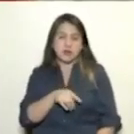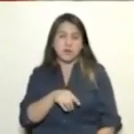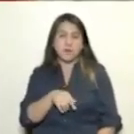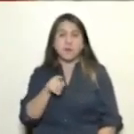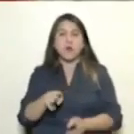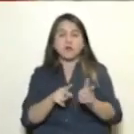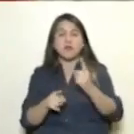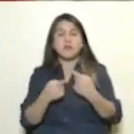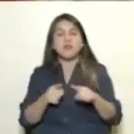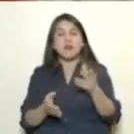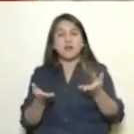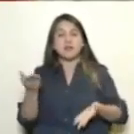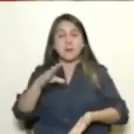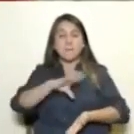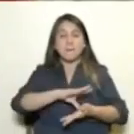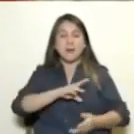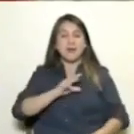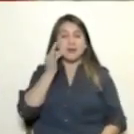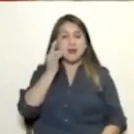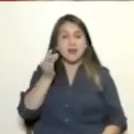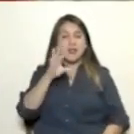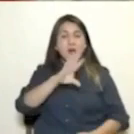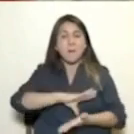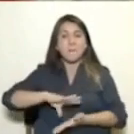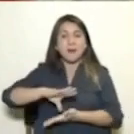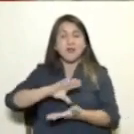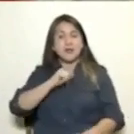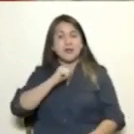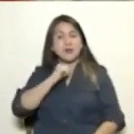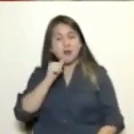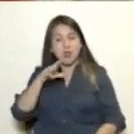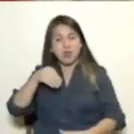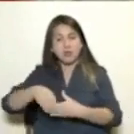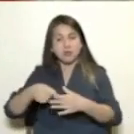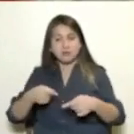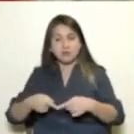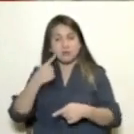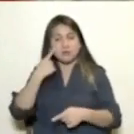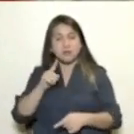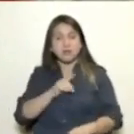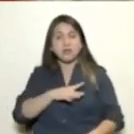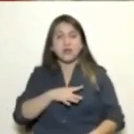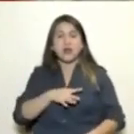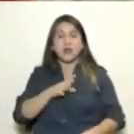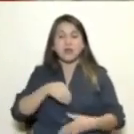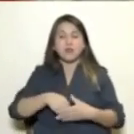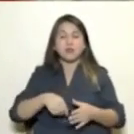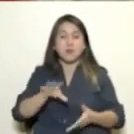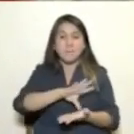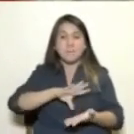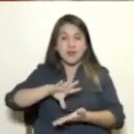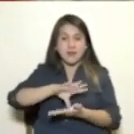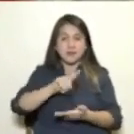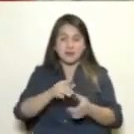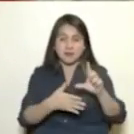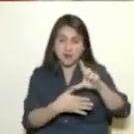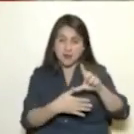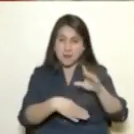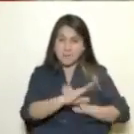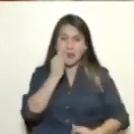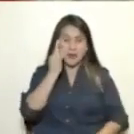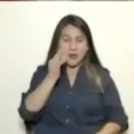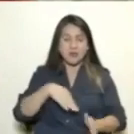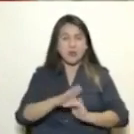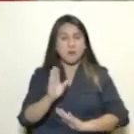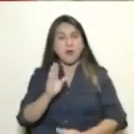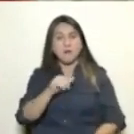hacía esta diferencia entre países ricos, países pobres, al interior de la sociedad. Pero Chile, en relación a los otros países de Latinoamérica, está entre los más ricos, los más pobres. A ver,